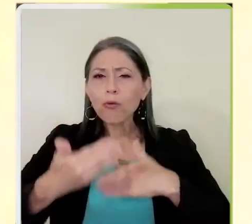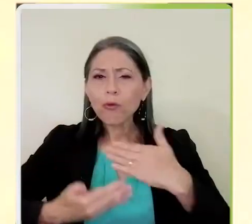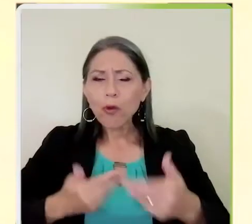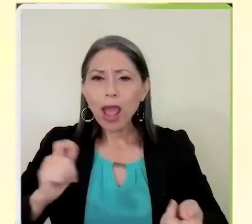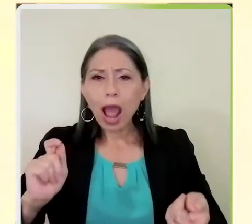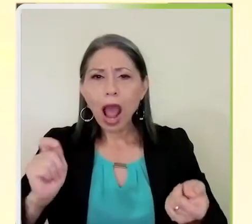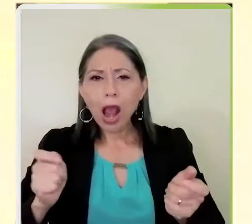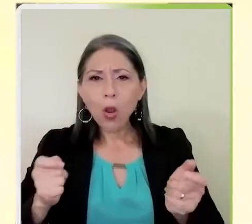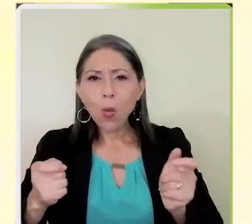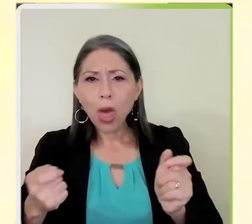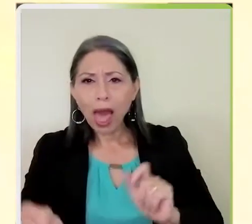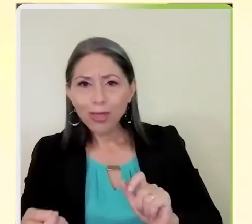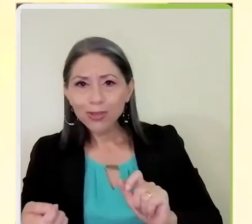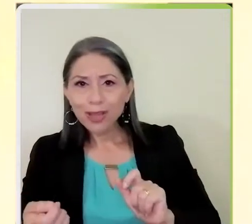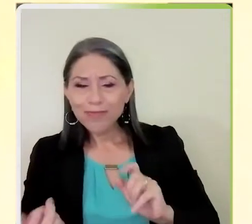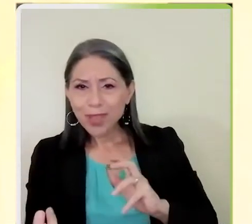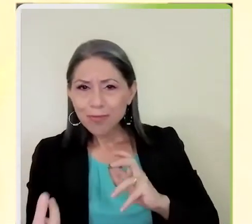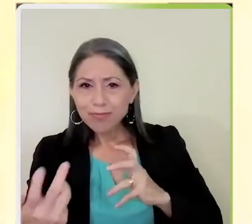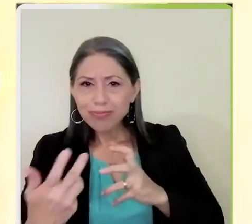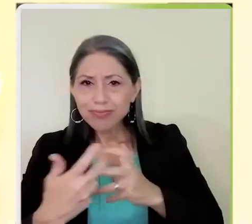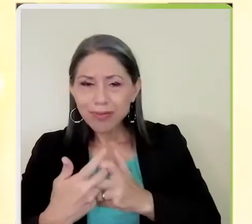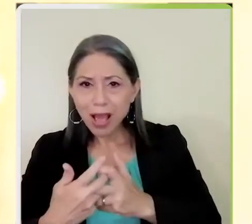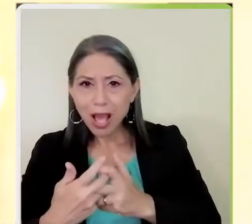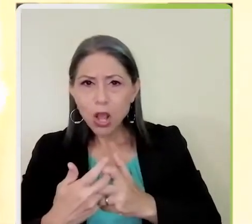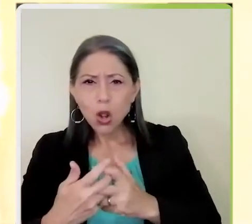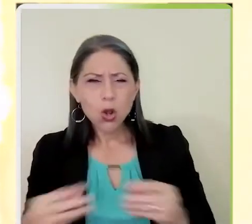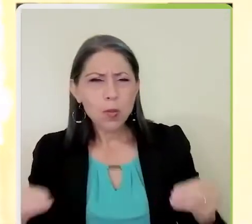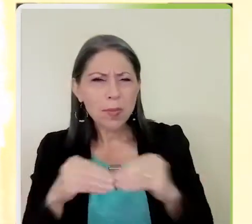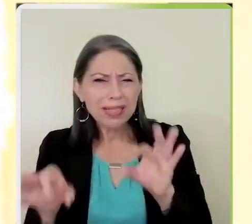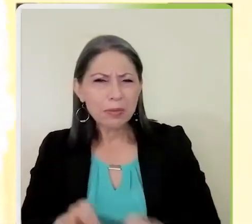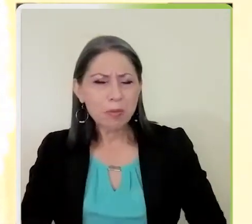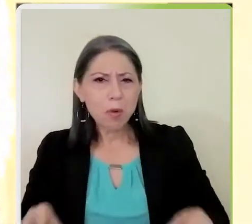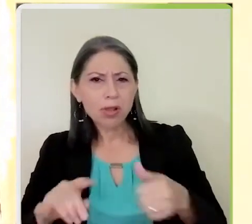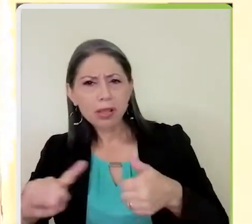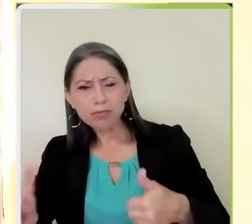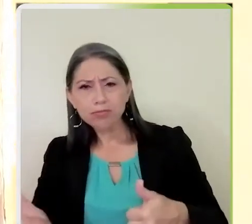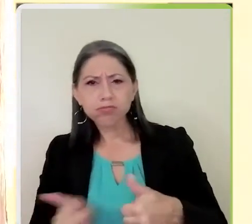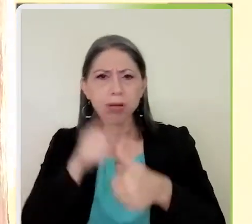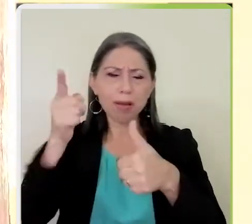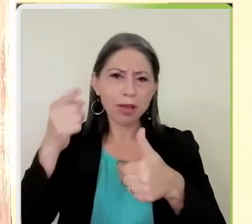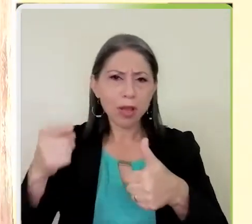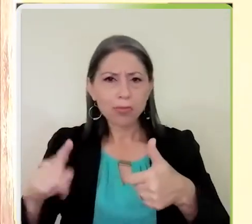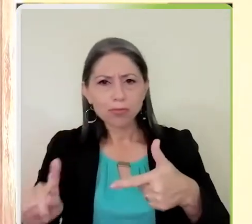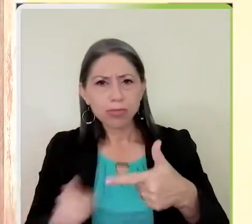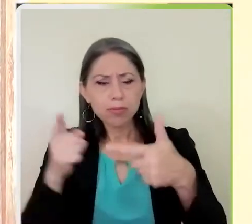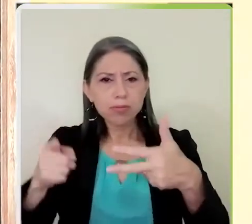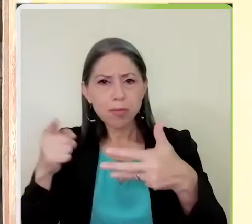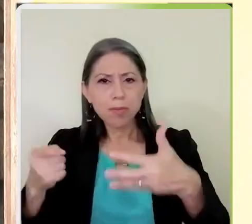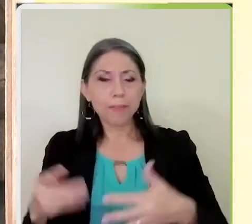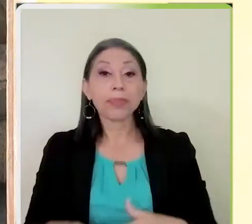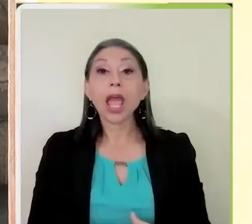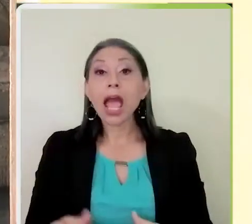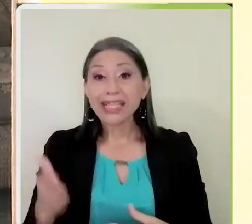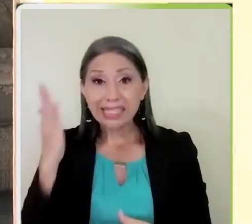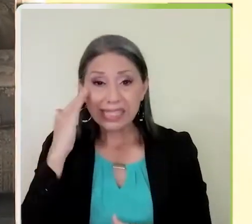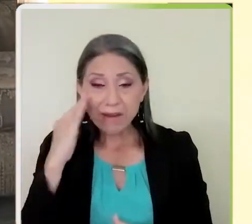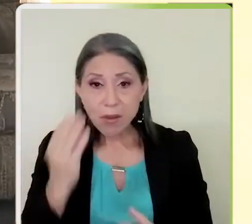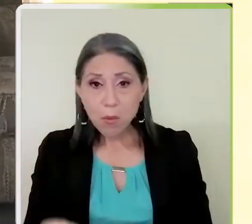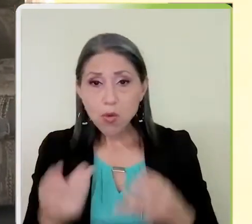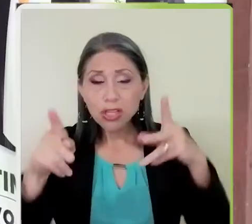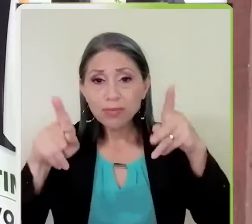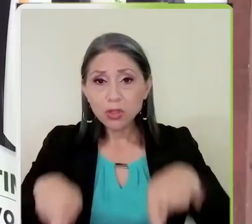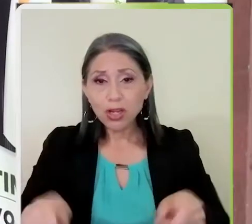acomodándose de acuerdo a prioridades. Entendemos que muchas personas con discapacidad